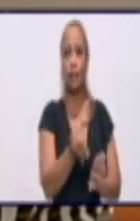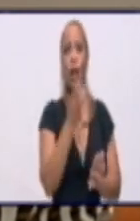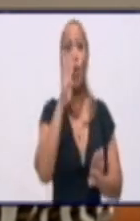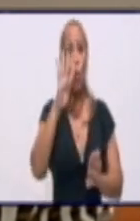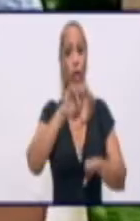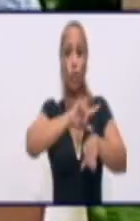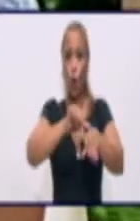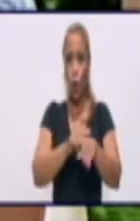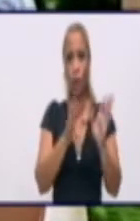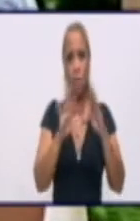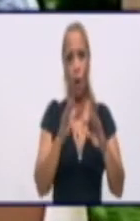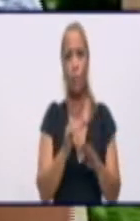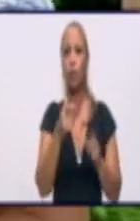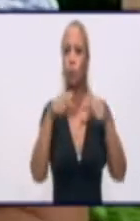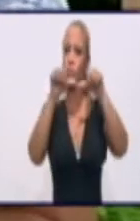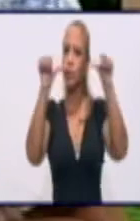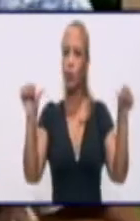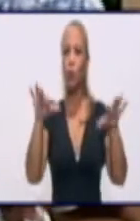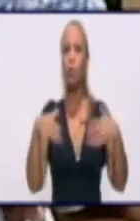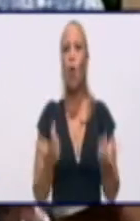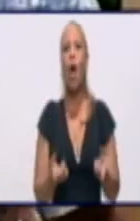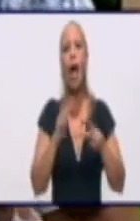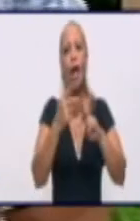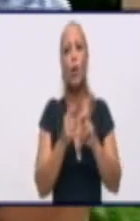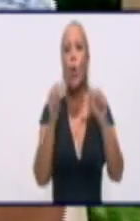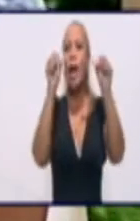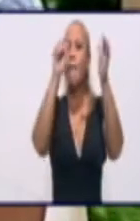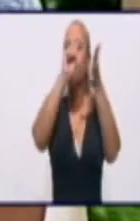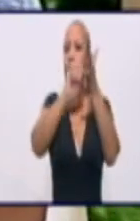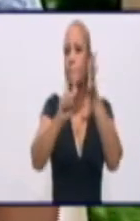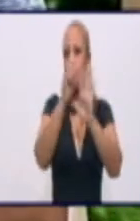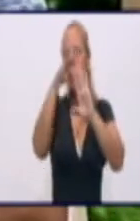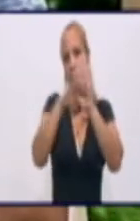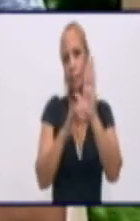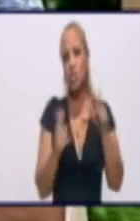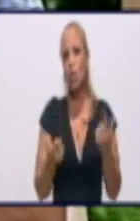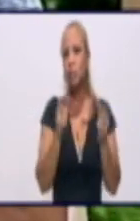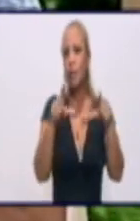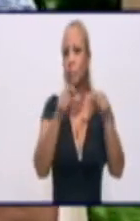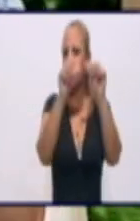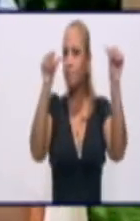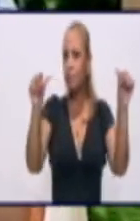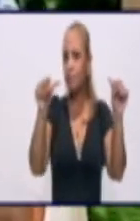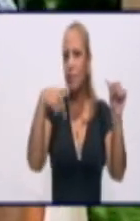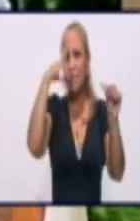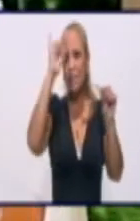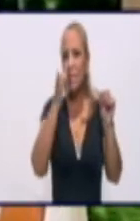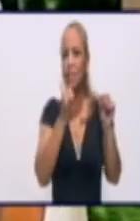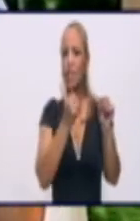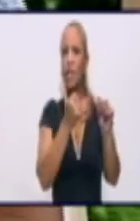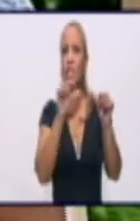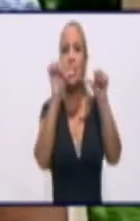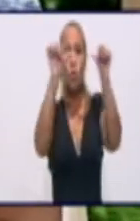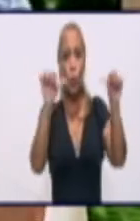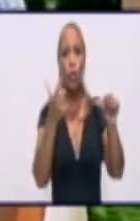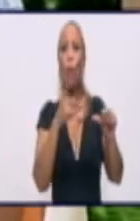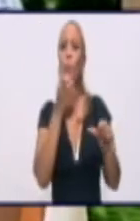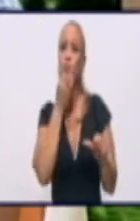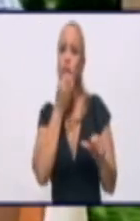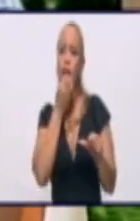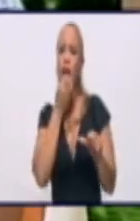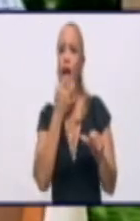Ahora, existe una programación ya no de bloques, pero sí de circuitos que pudieran afectarse en la tarde y la noche de este